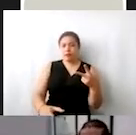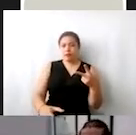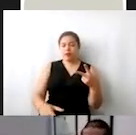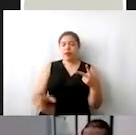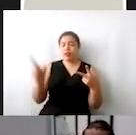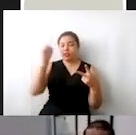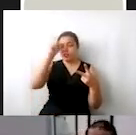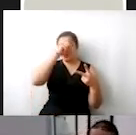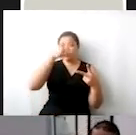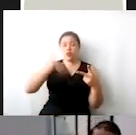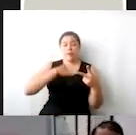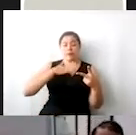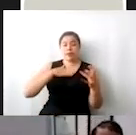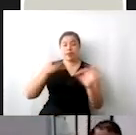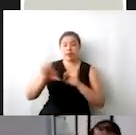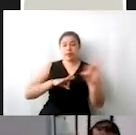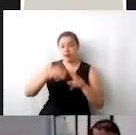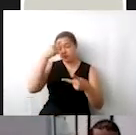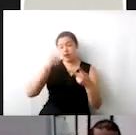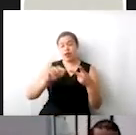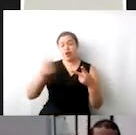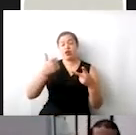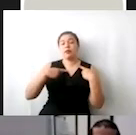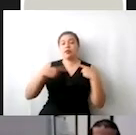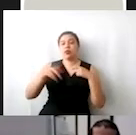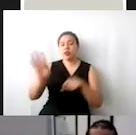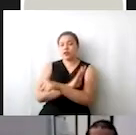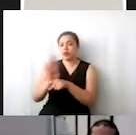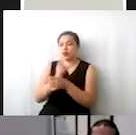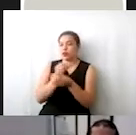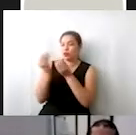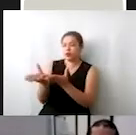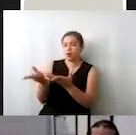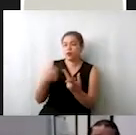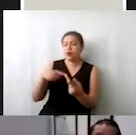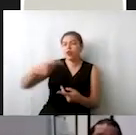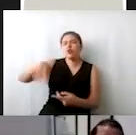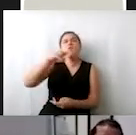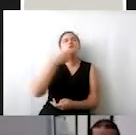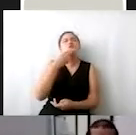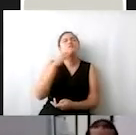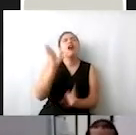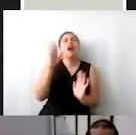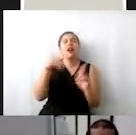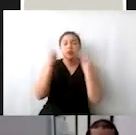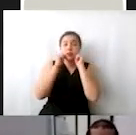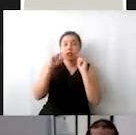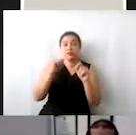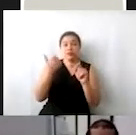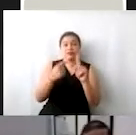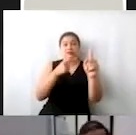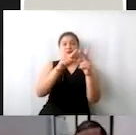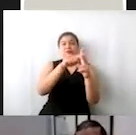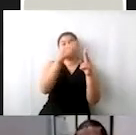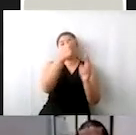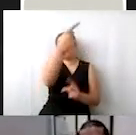pongo a disposición mis trabajadores en beneficio de otro. Porque si los pongo a disposición, entonces el otro es patrón.